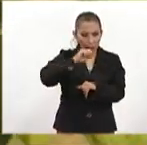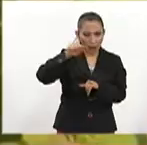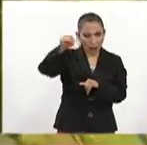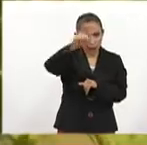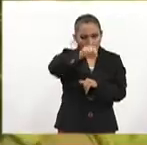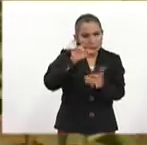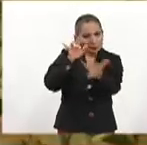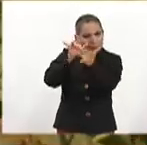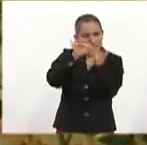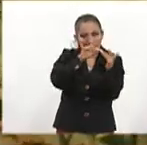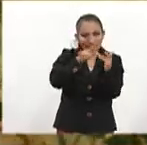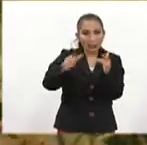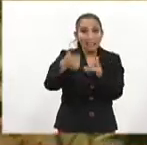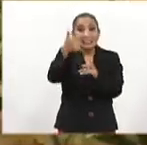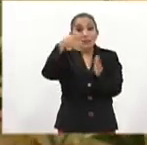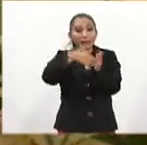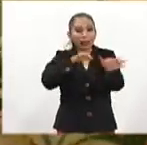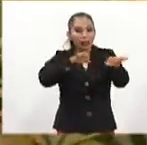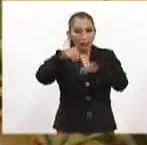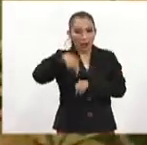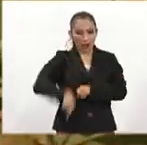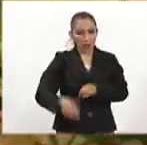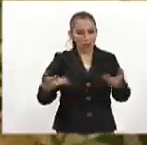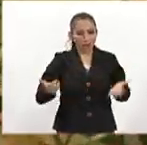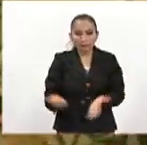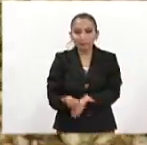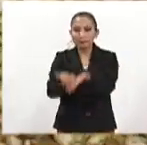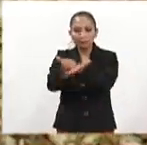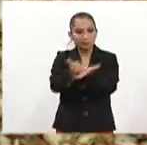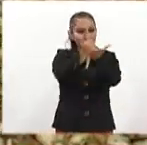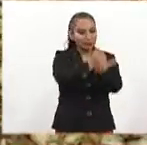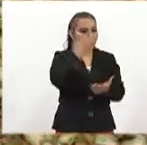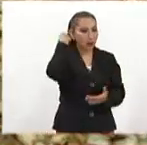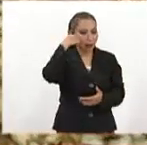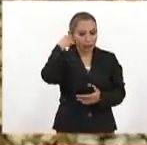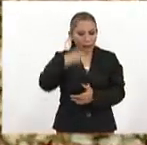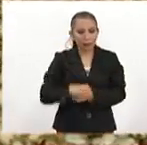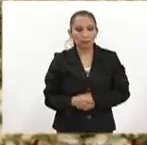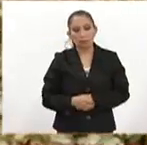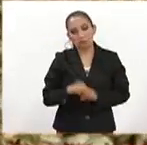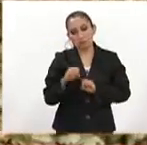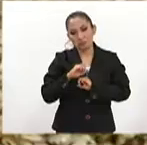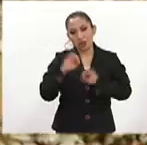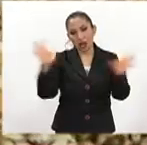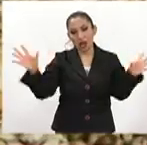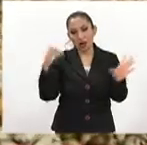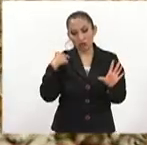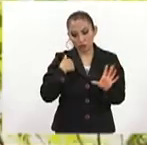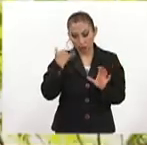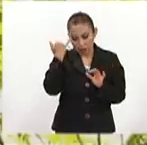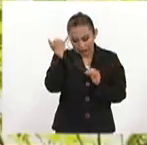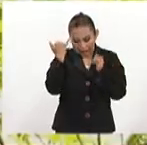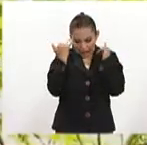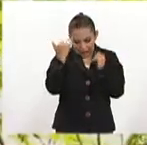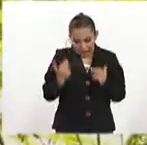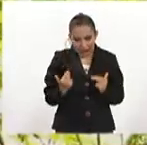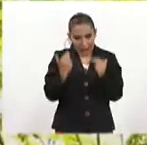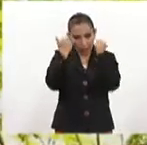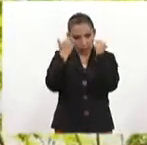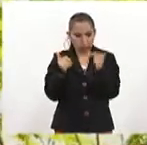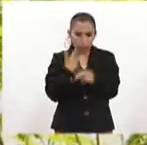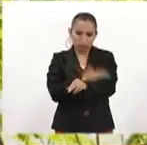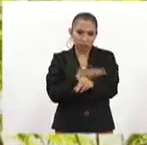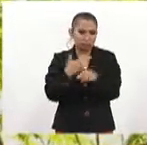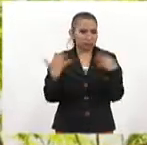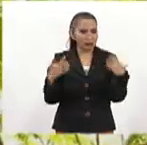nos ha permitido desarrollar más de 6,000 empleos aquí en Oaxaca. Obviamente, como emprendedor, pues es un gran honor